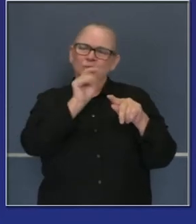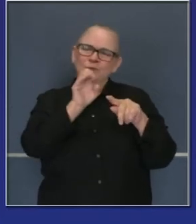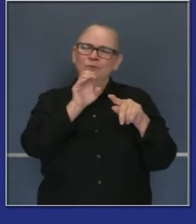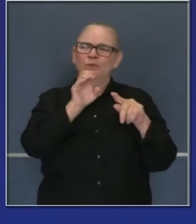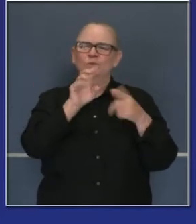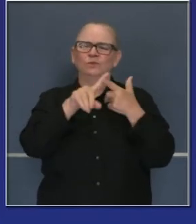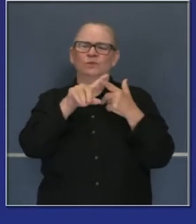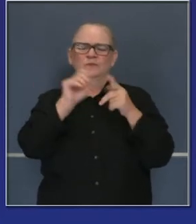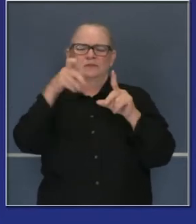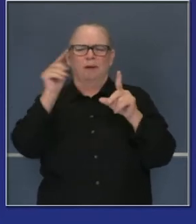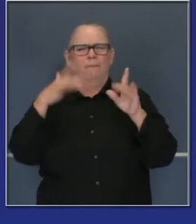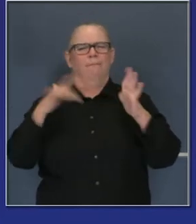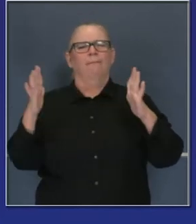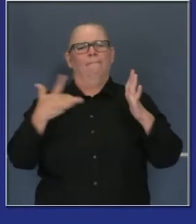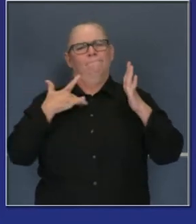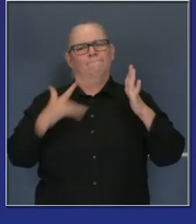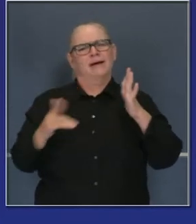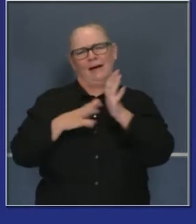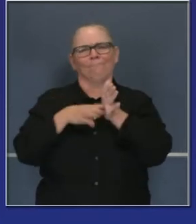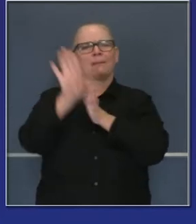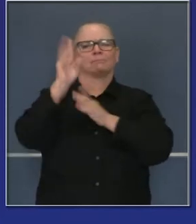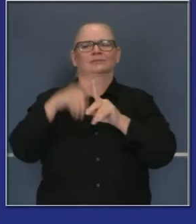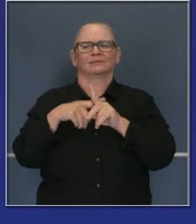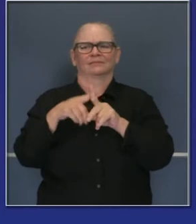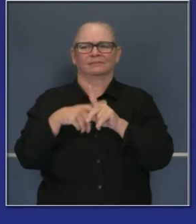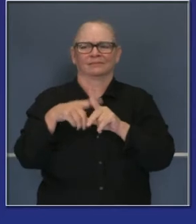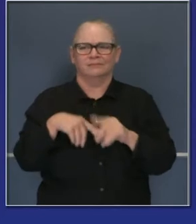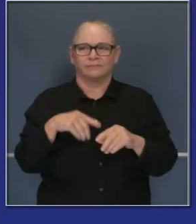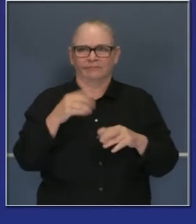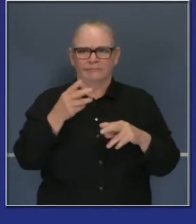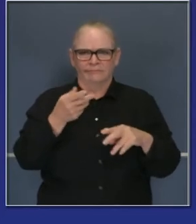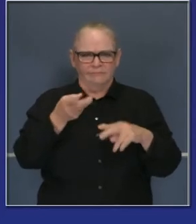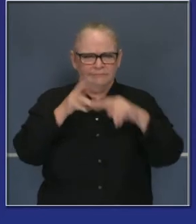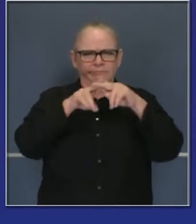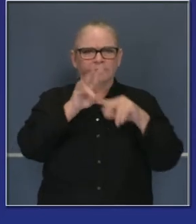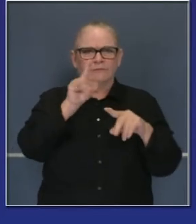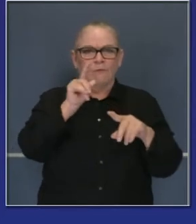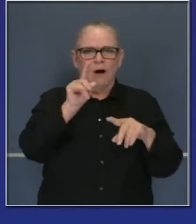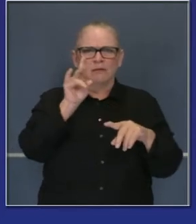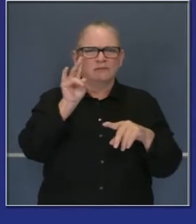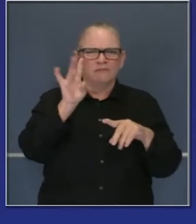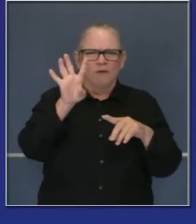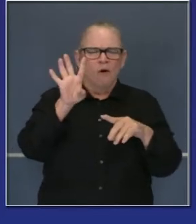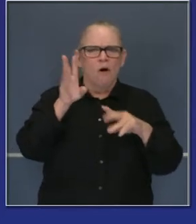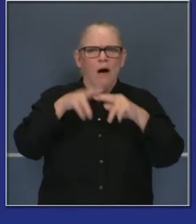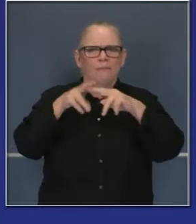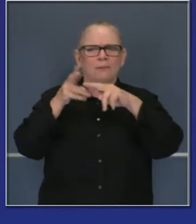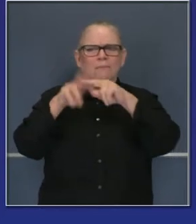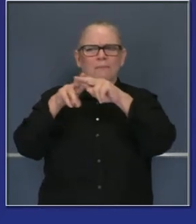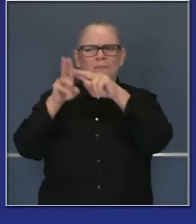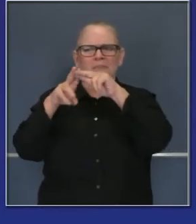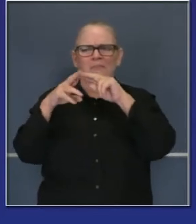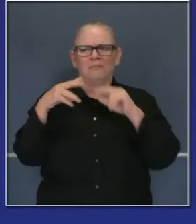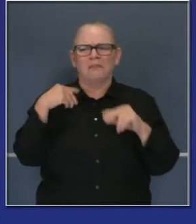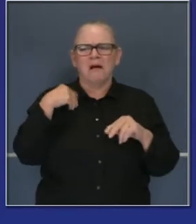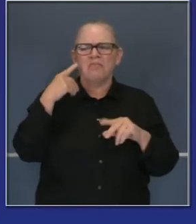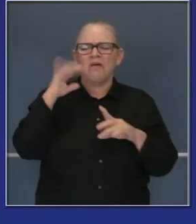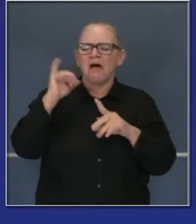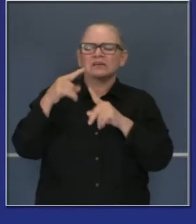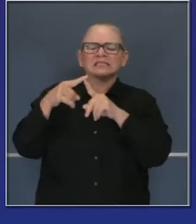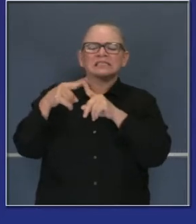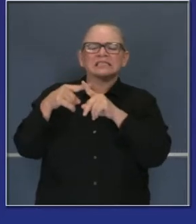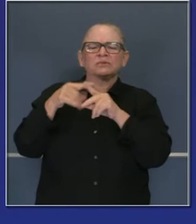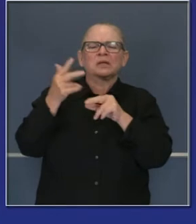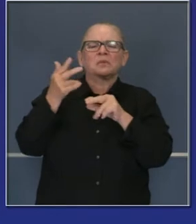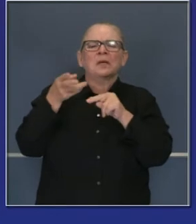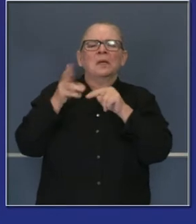ha subido 71 grados a 74 grados y tal vez no parezca significativo 3 grados